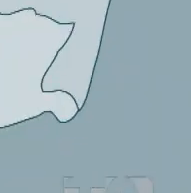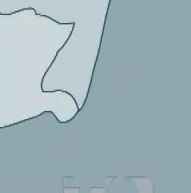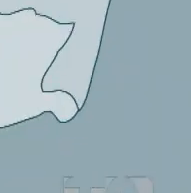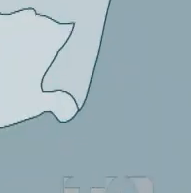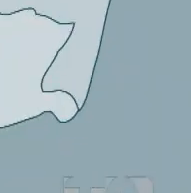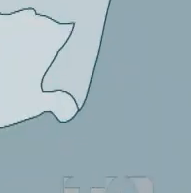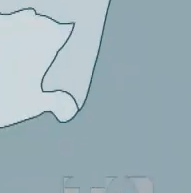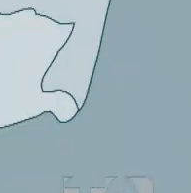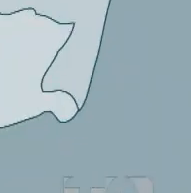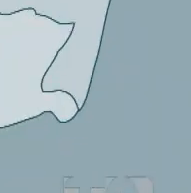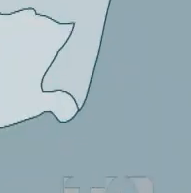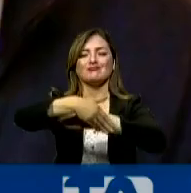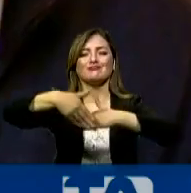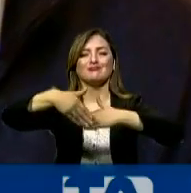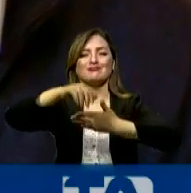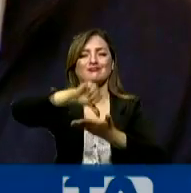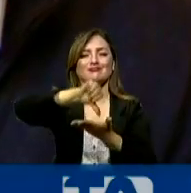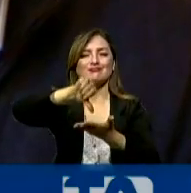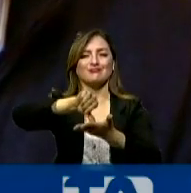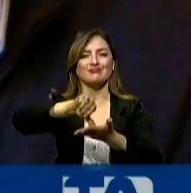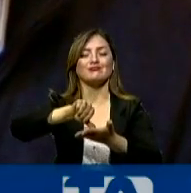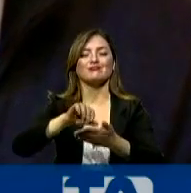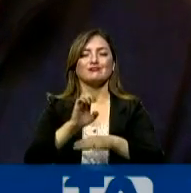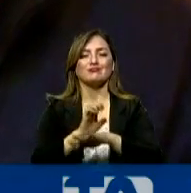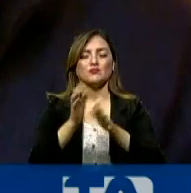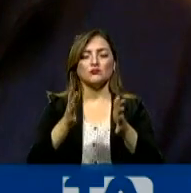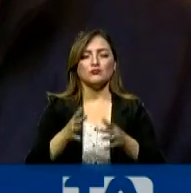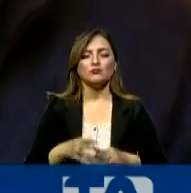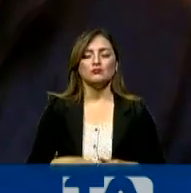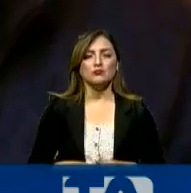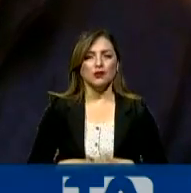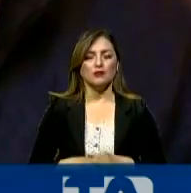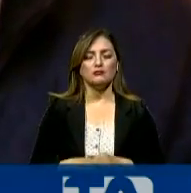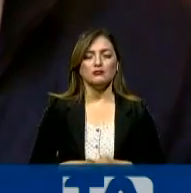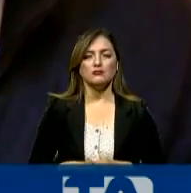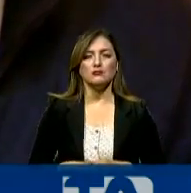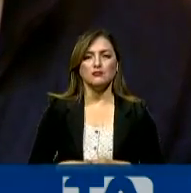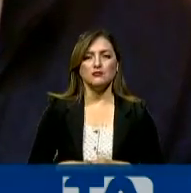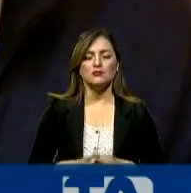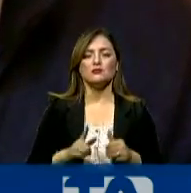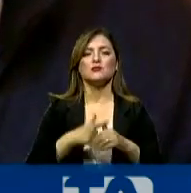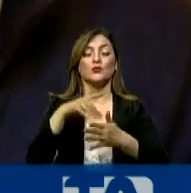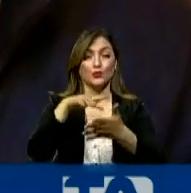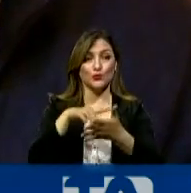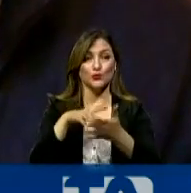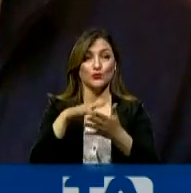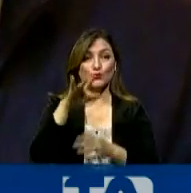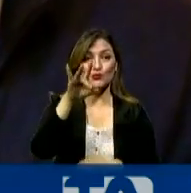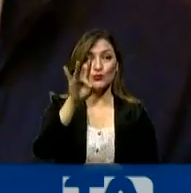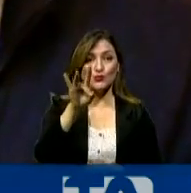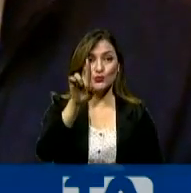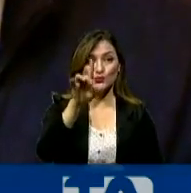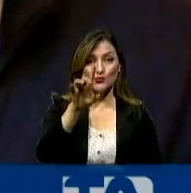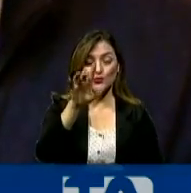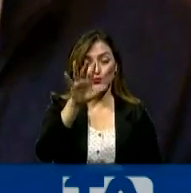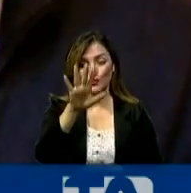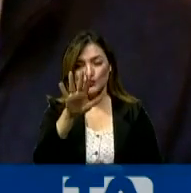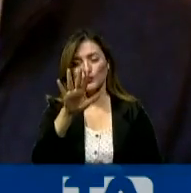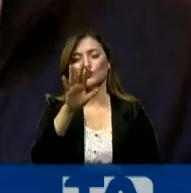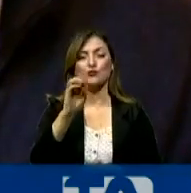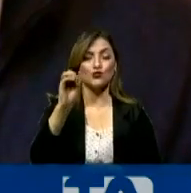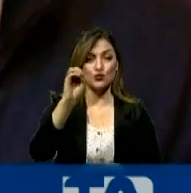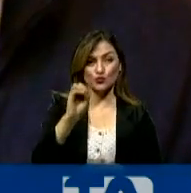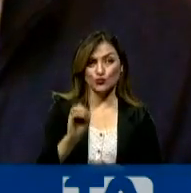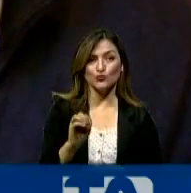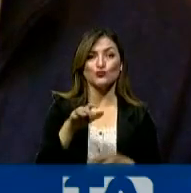las ciudades en los que se encuentran nuestros compatriotas que principalmente son estudiantes de 185 quizás un poco más por ciento son